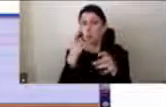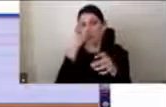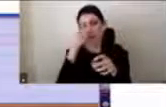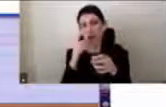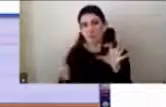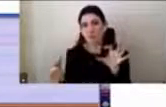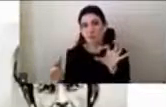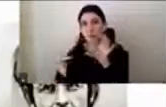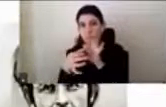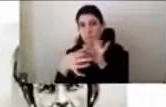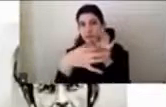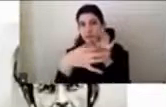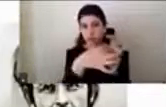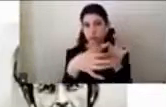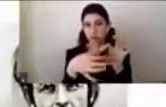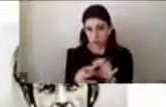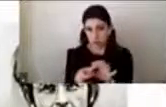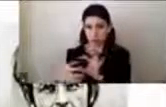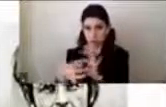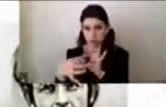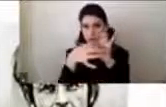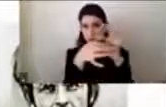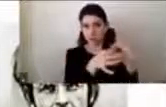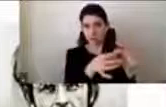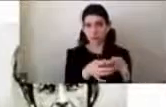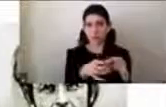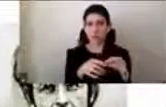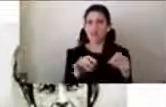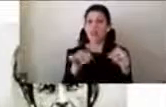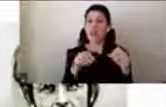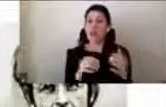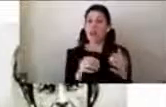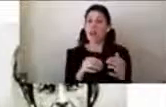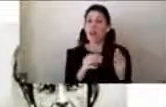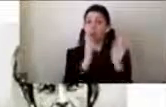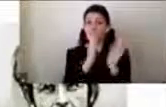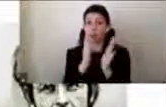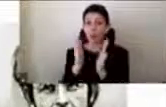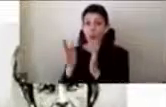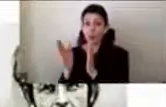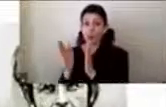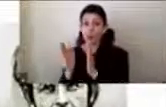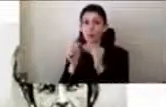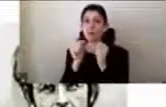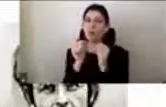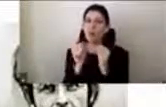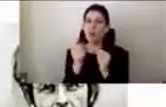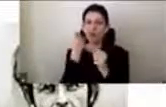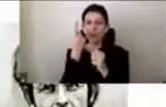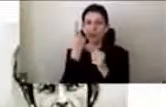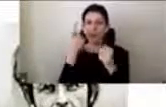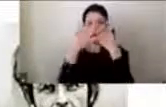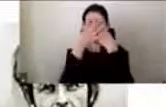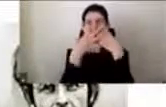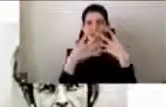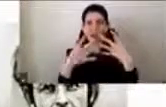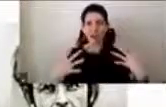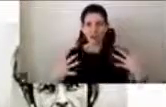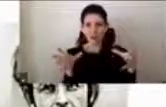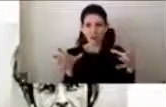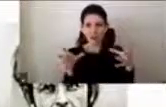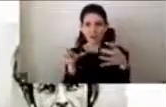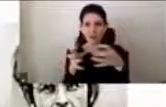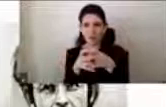maneras tensas. ¿Sí? Que su estructura, en ese contexto, puede comprenderse como un conjunto de redes que